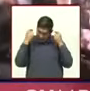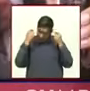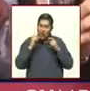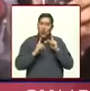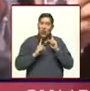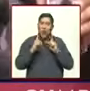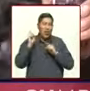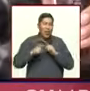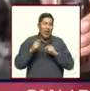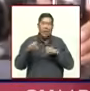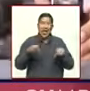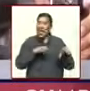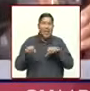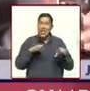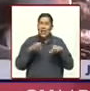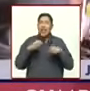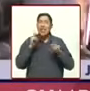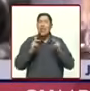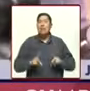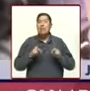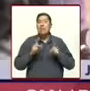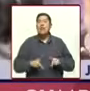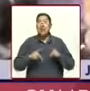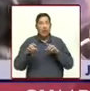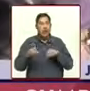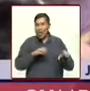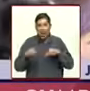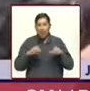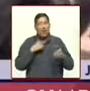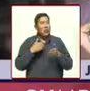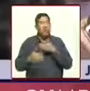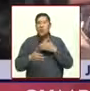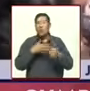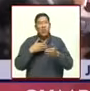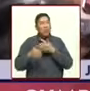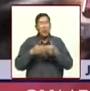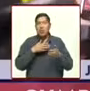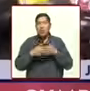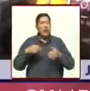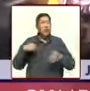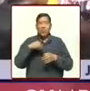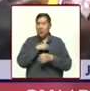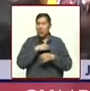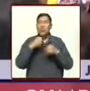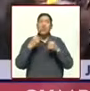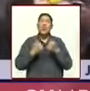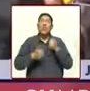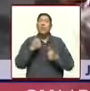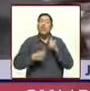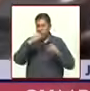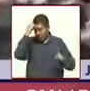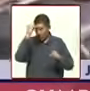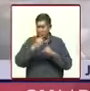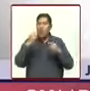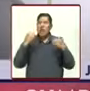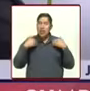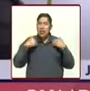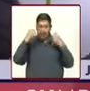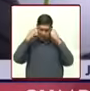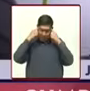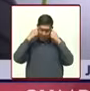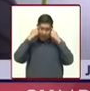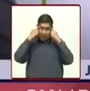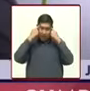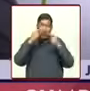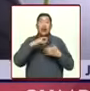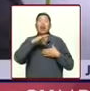algo, tiene que hacerlo, y que las personas, si vienen y les tiran hey, no importa, ellos no saben realmente cuál es el objetivo que uno tiene en mente. ¿Cuáles